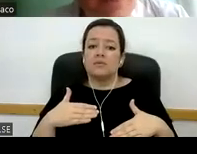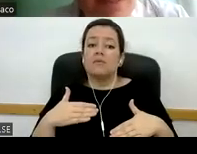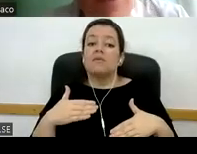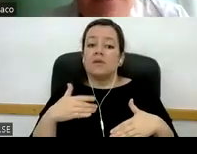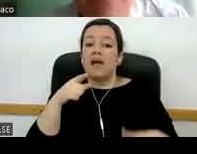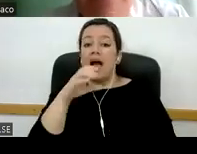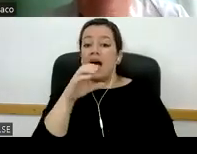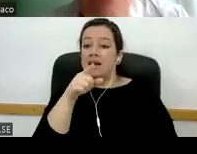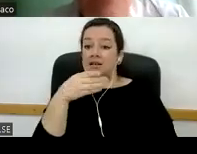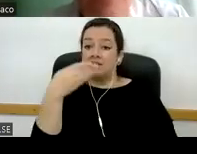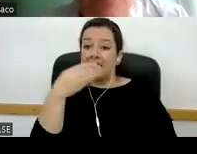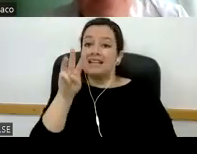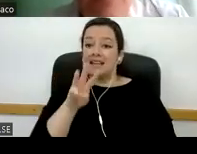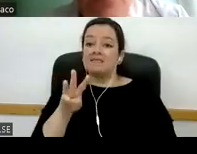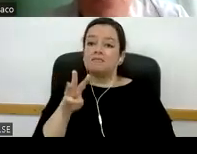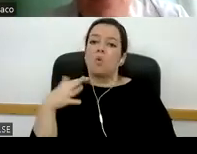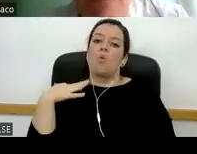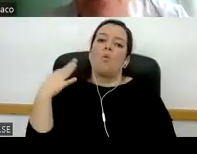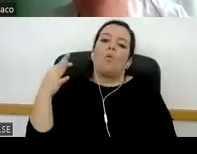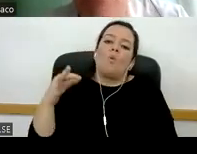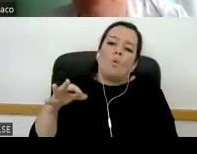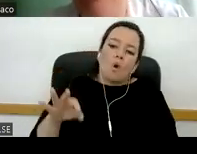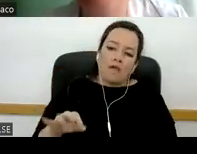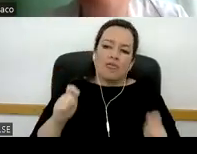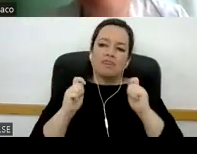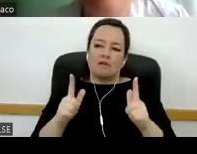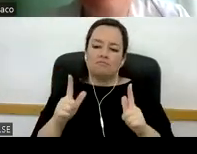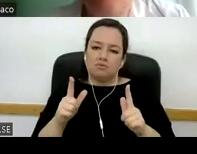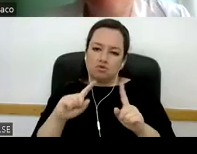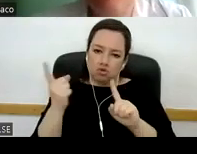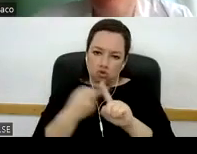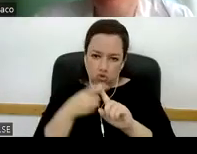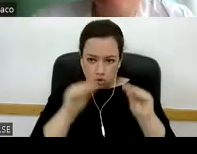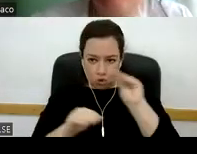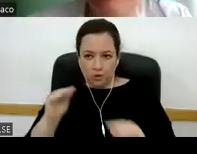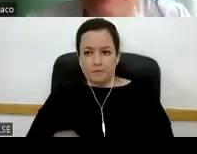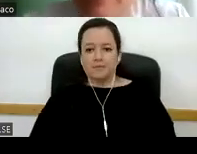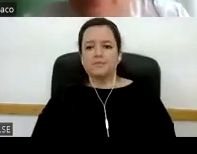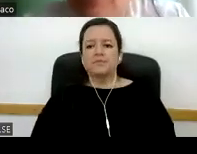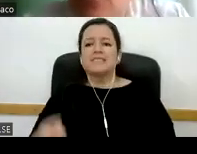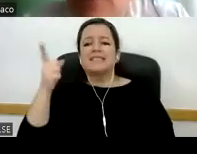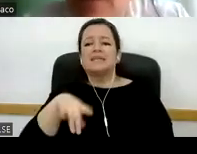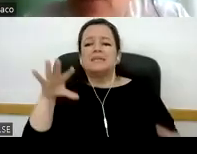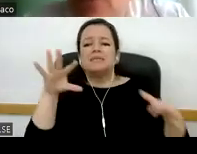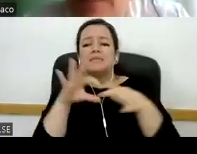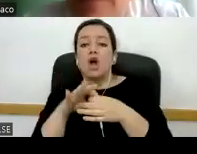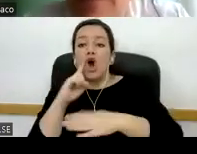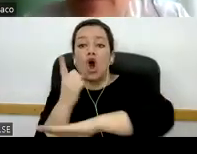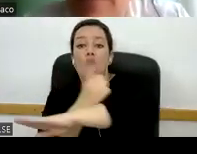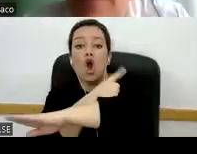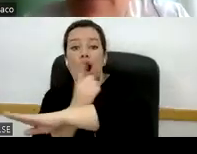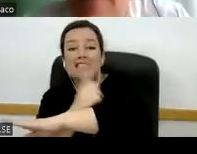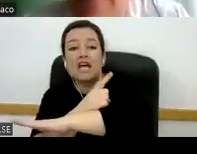ácido nicotínico, la niacina, puede ser una muy buena opción. Os he dejado aquí anotada también la relación entre colesterol